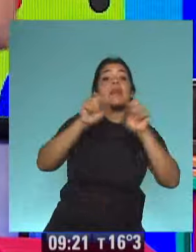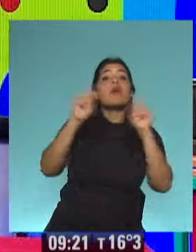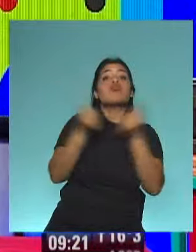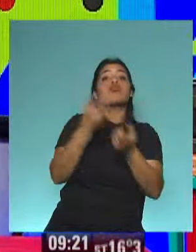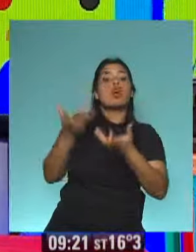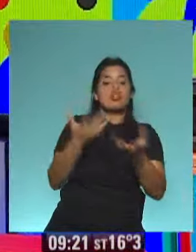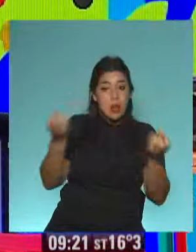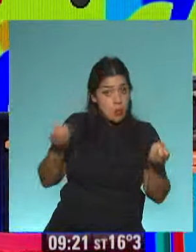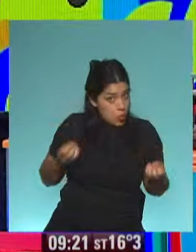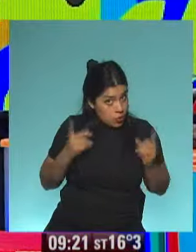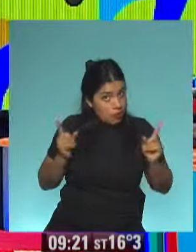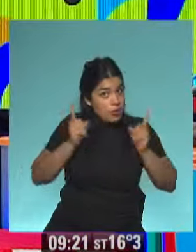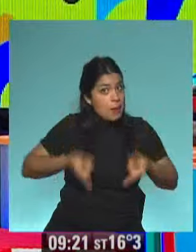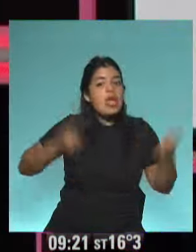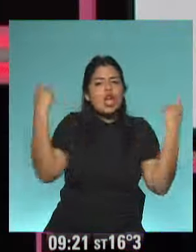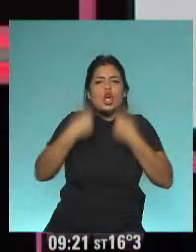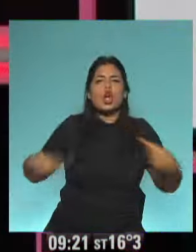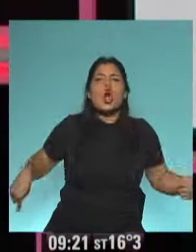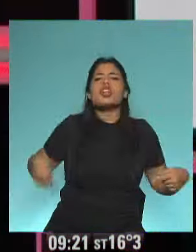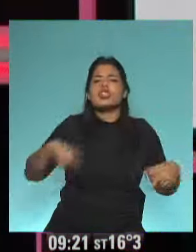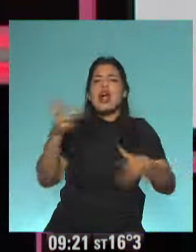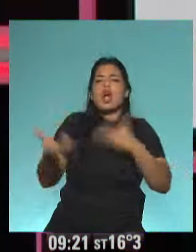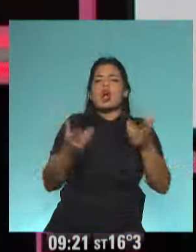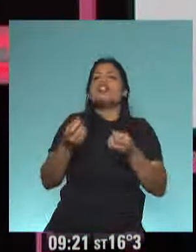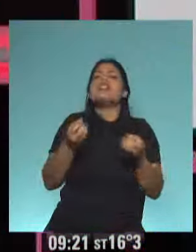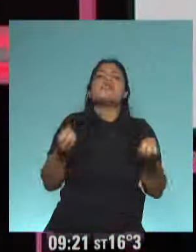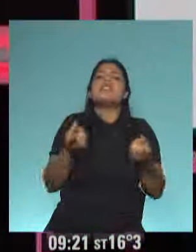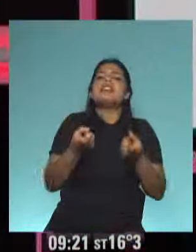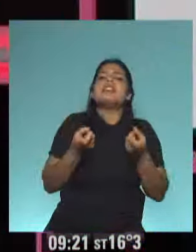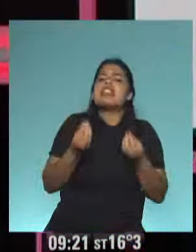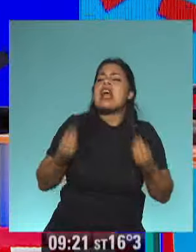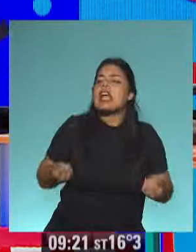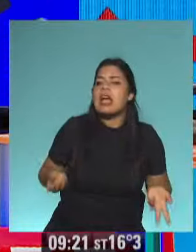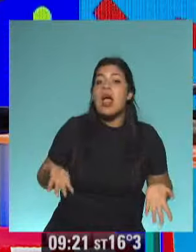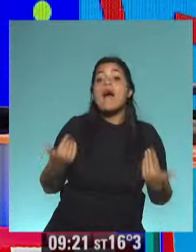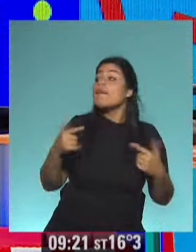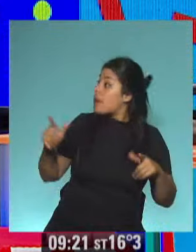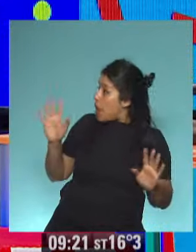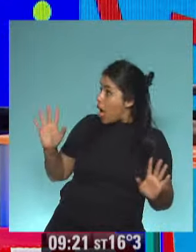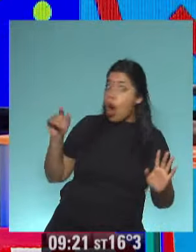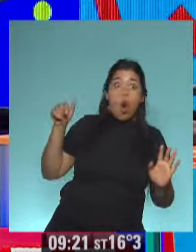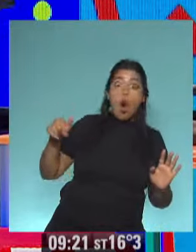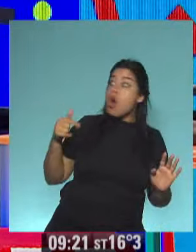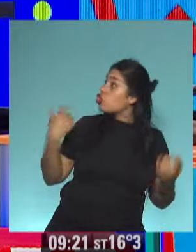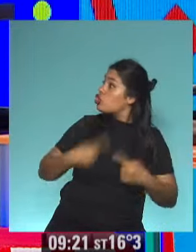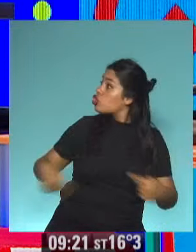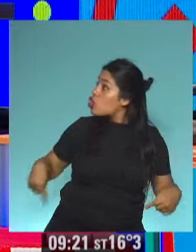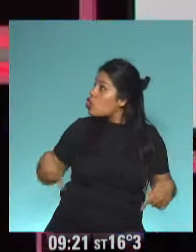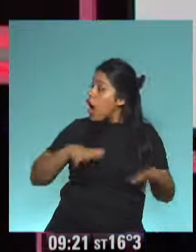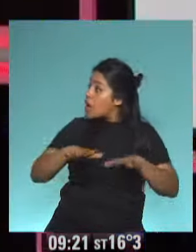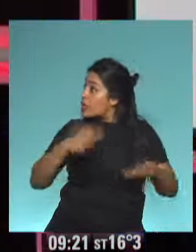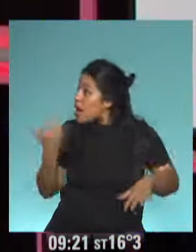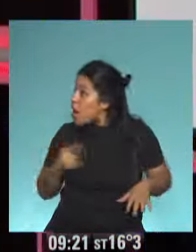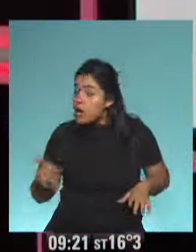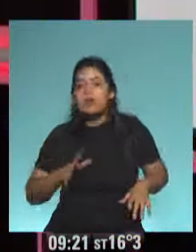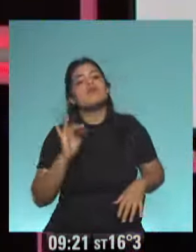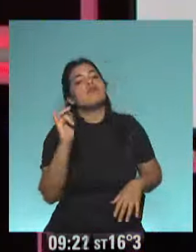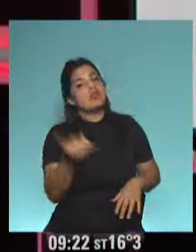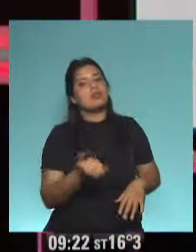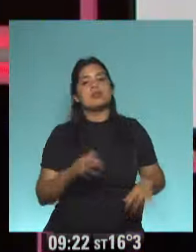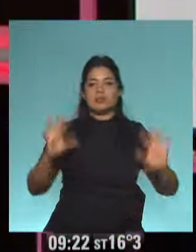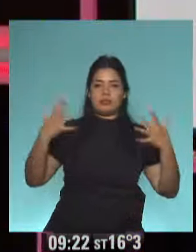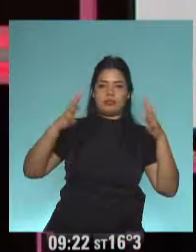necesitamos para cocinar? ¿Qué se necesita para cocinar? ¿Qué se necesita? ¿Y se necesita...? ¿Manos a la obra? ¿Dona la computadora? Se necesitan un montón de cosas, pero tenemos